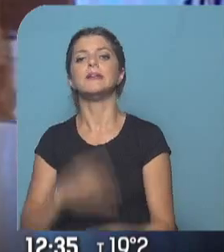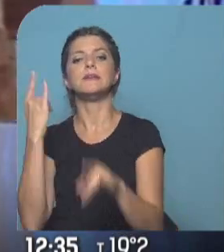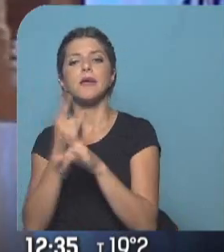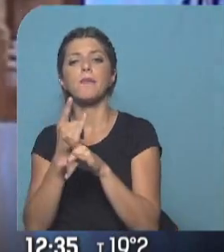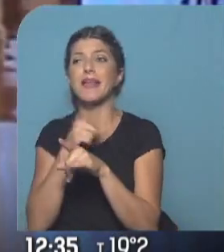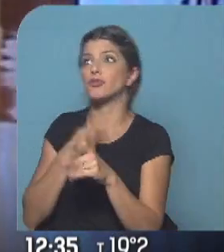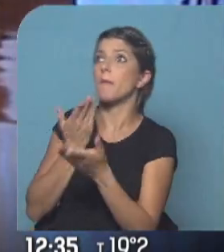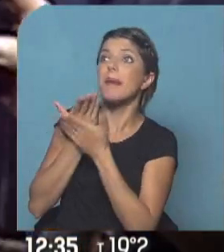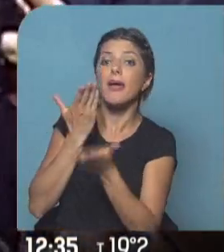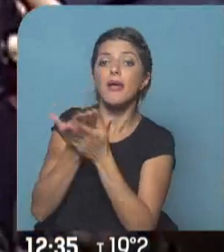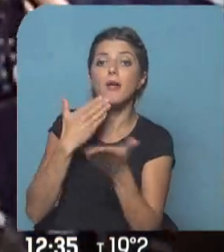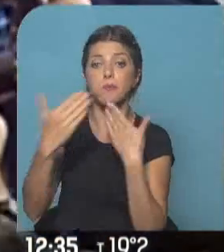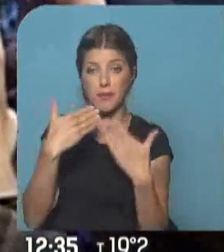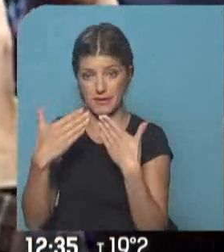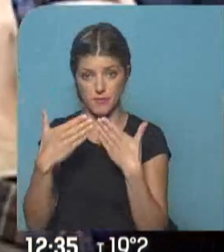de diálogo.